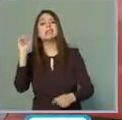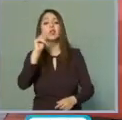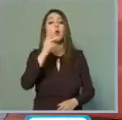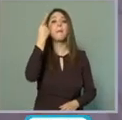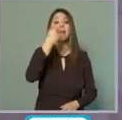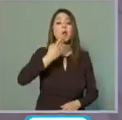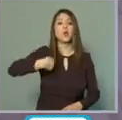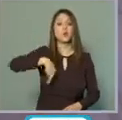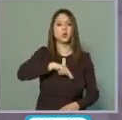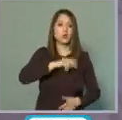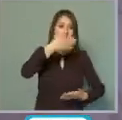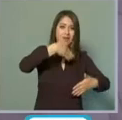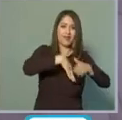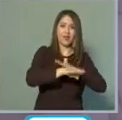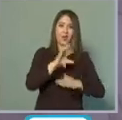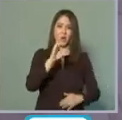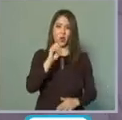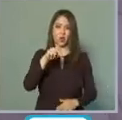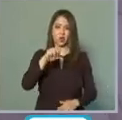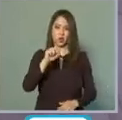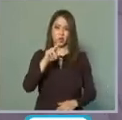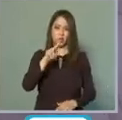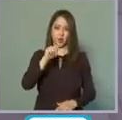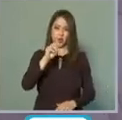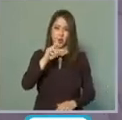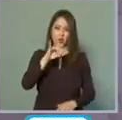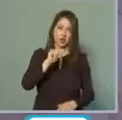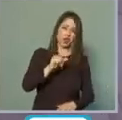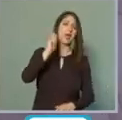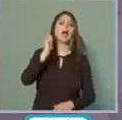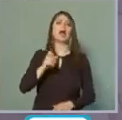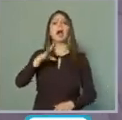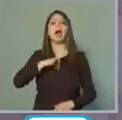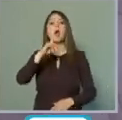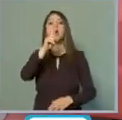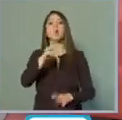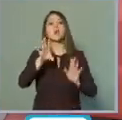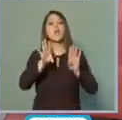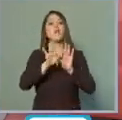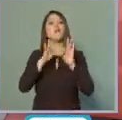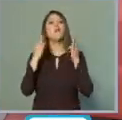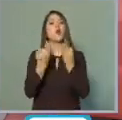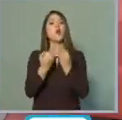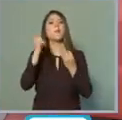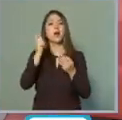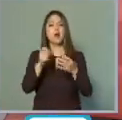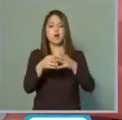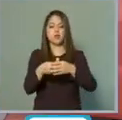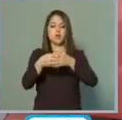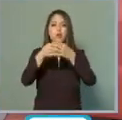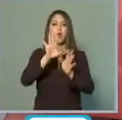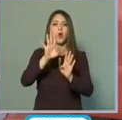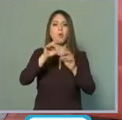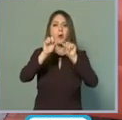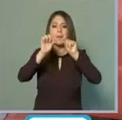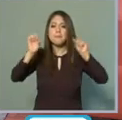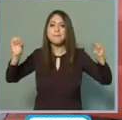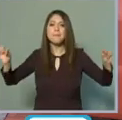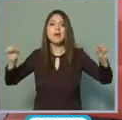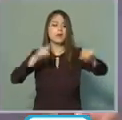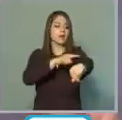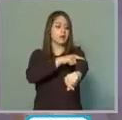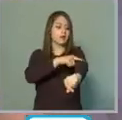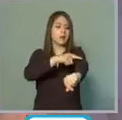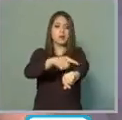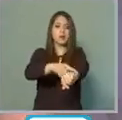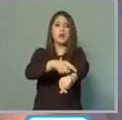medimos la complexión ósea. Tenemos un equipo que se llama el Bowmeter, un medidor de hueso del codo, y